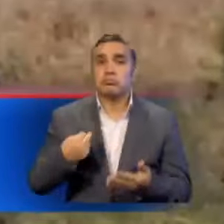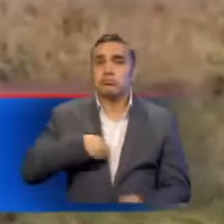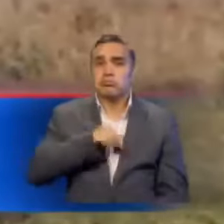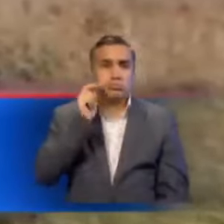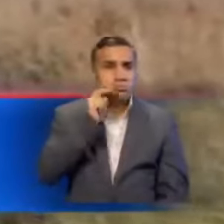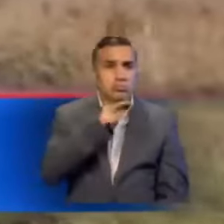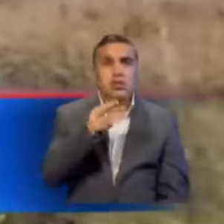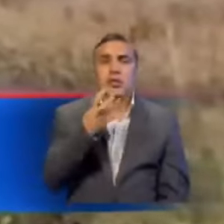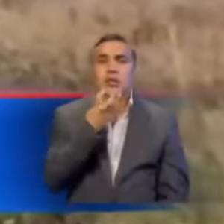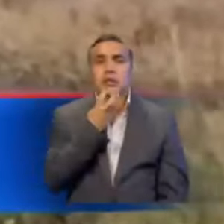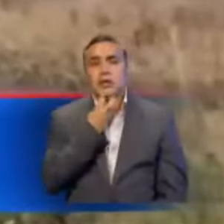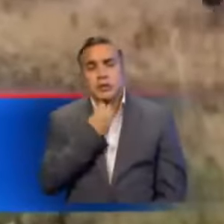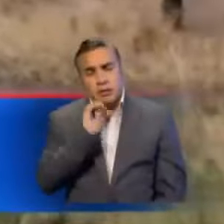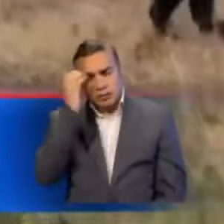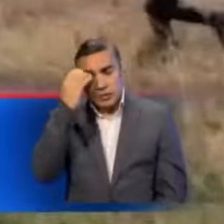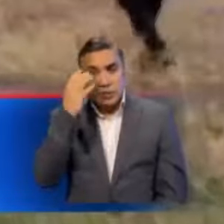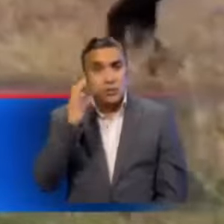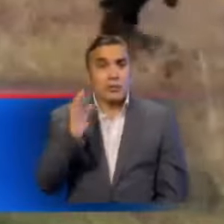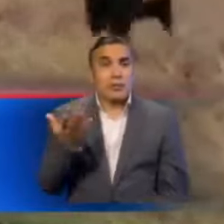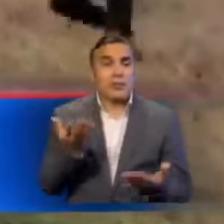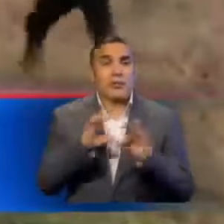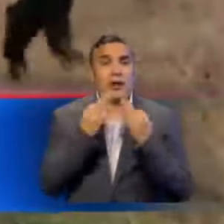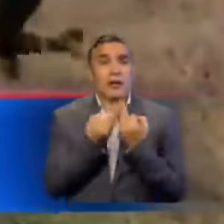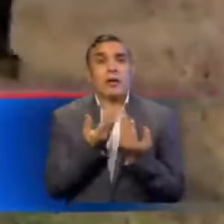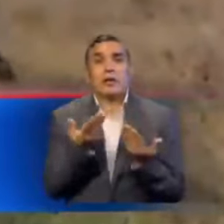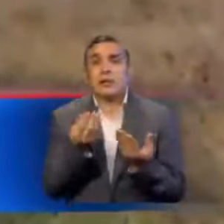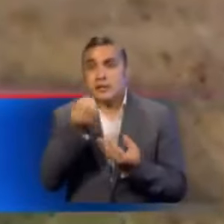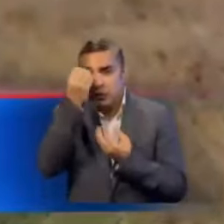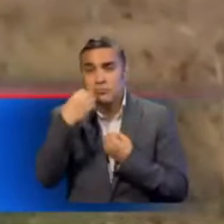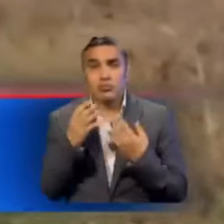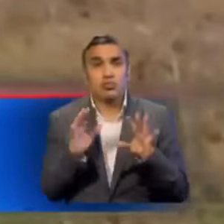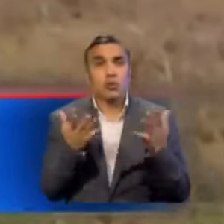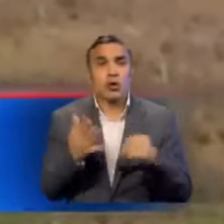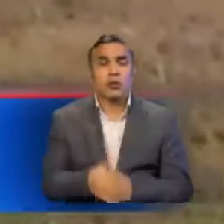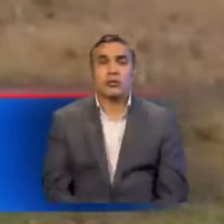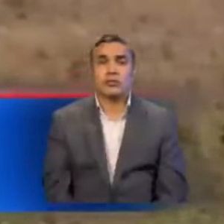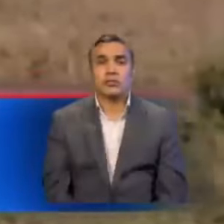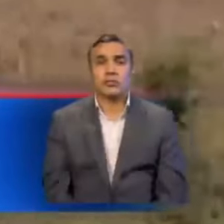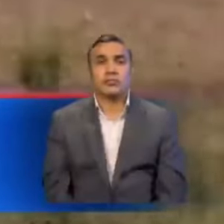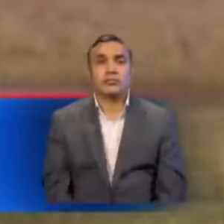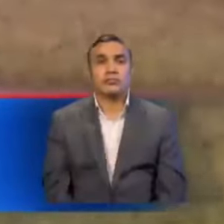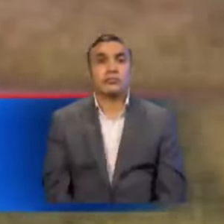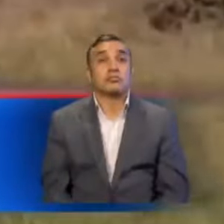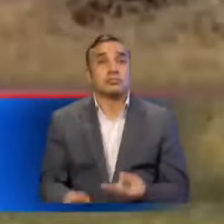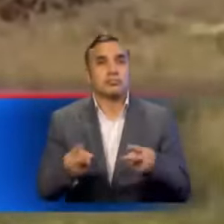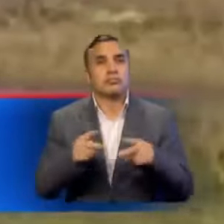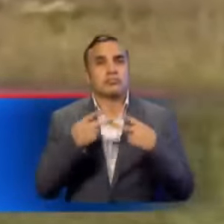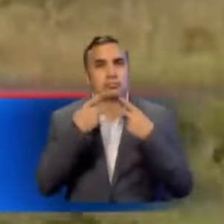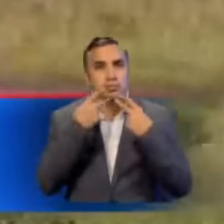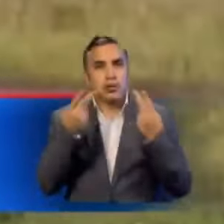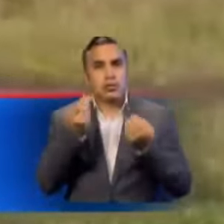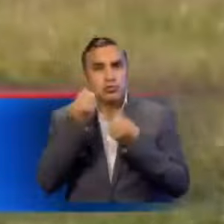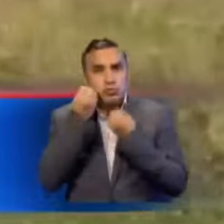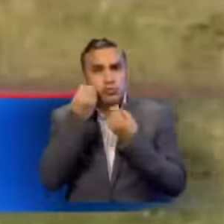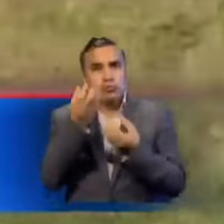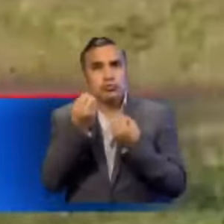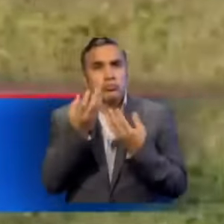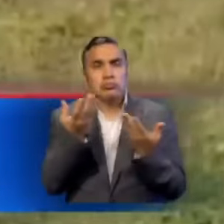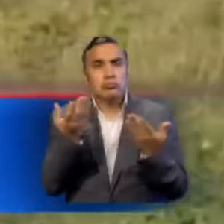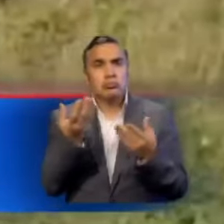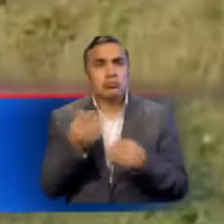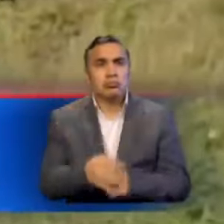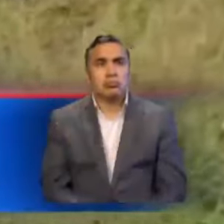nada más angustia, desesperación por parte de los familiares de los privados de libertad, porque está circulando una serie de información que no se